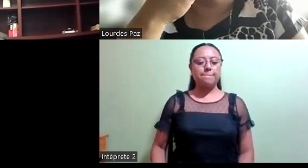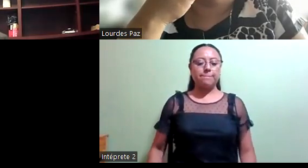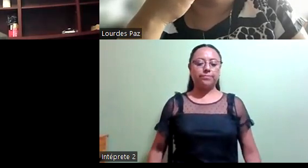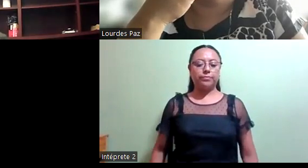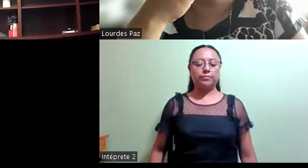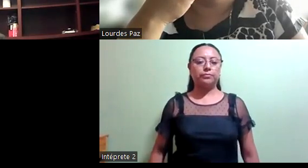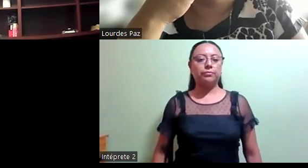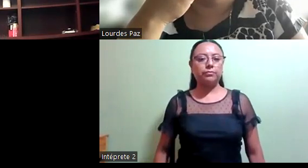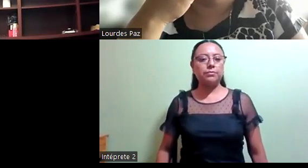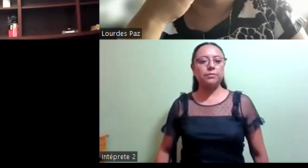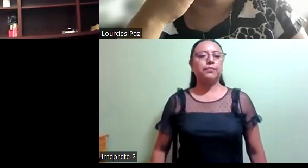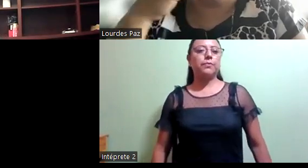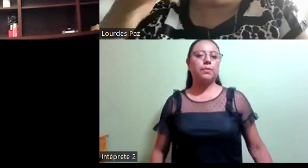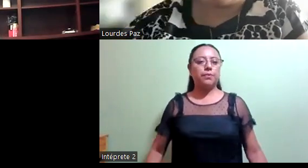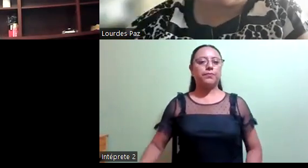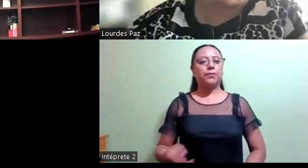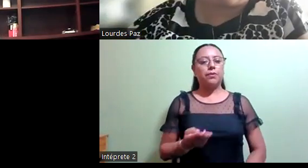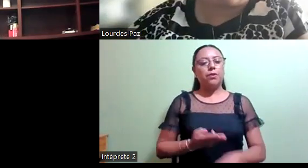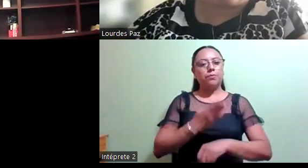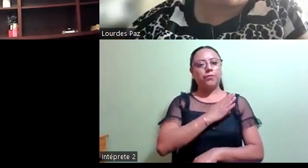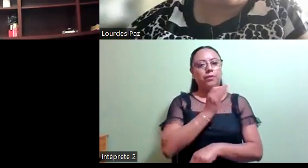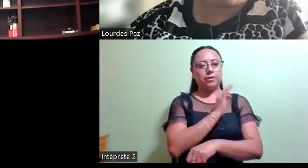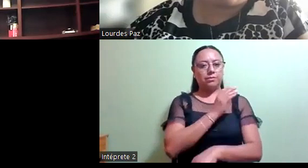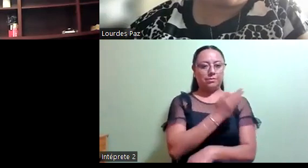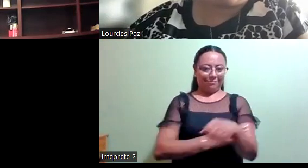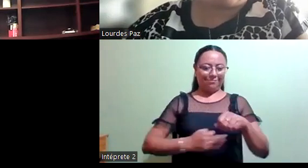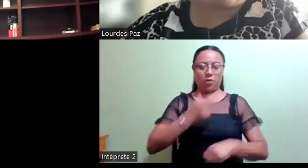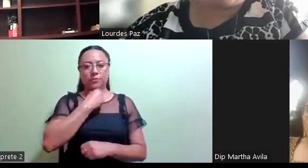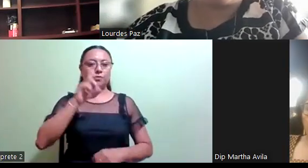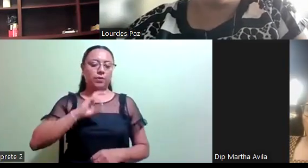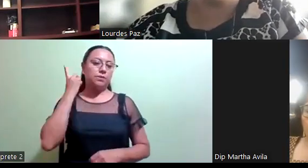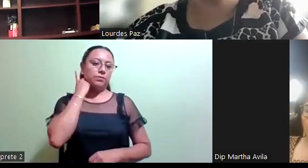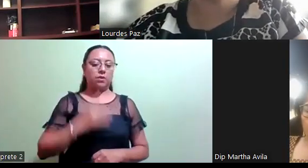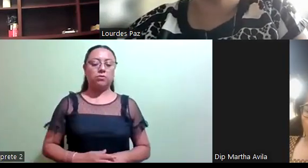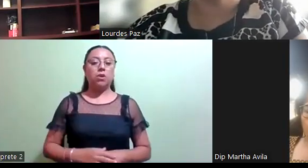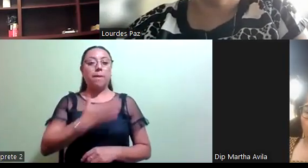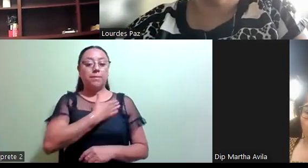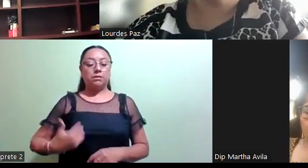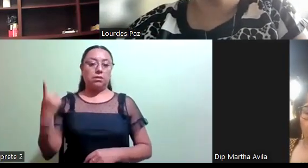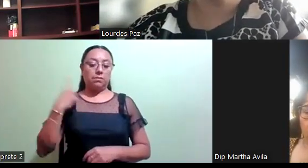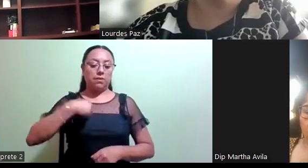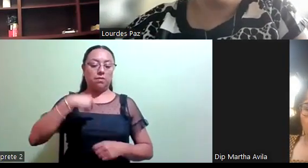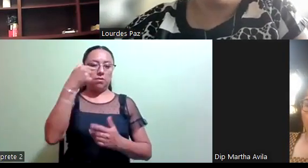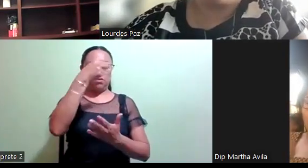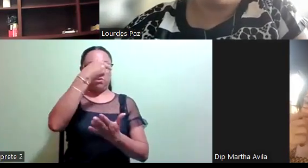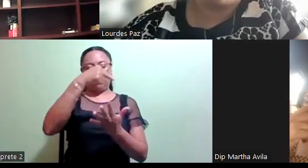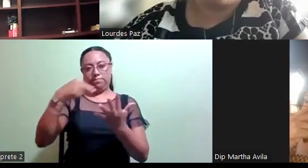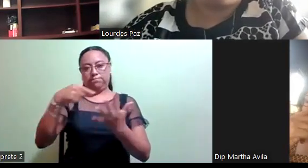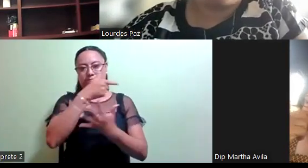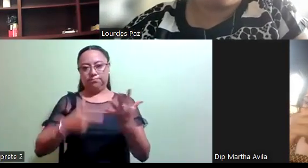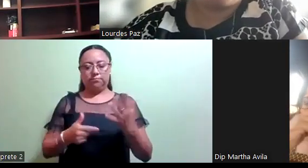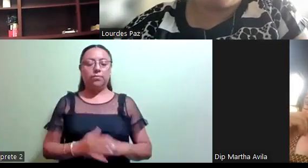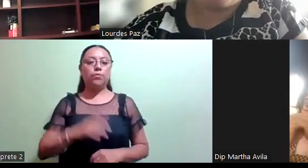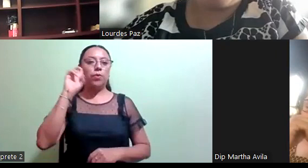Muy buenas tardes, diputadas y diputados. Por instrucciones del presidente procederé a pasar la lista de asistencia. Diputada Marta